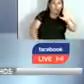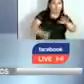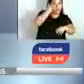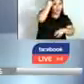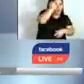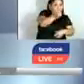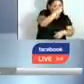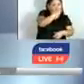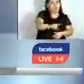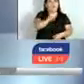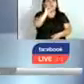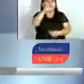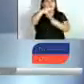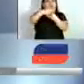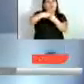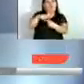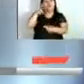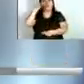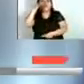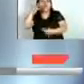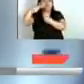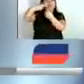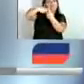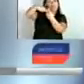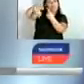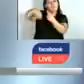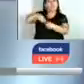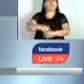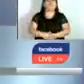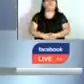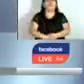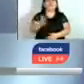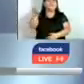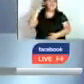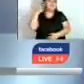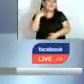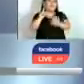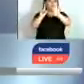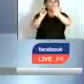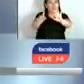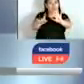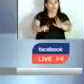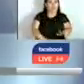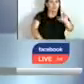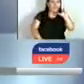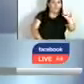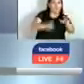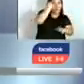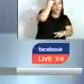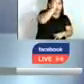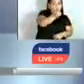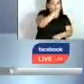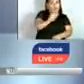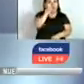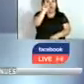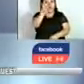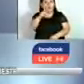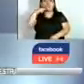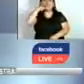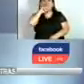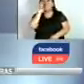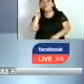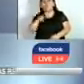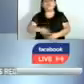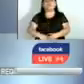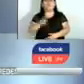Ideas, 1 de Arena y 1 de Gana. En San Miguel son 6 escaños, 3 para Nuevas Ideas, 1 para